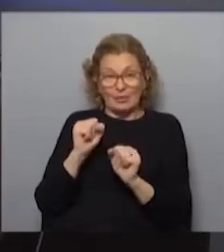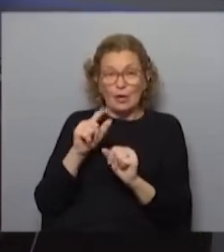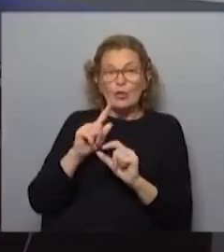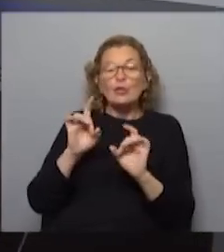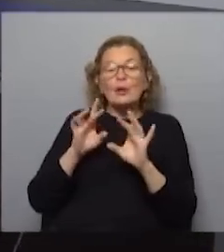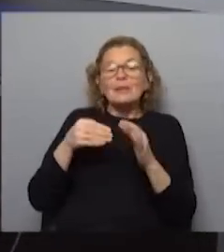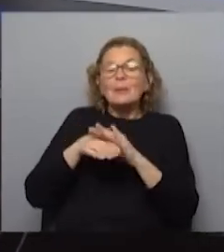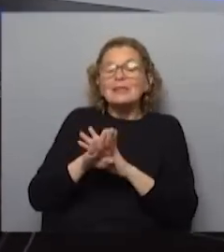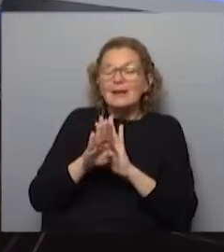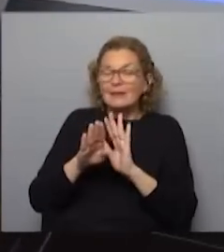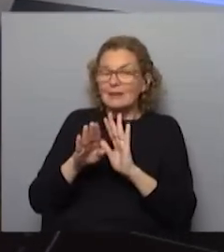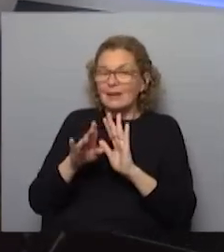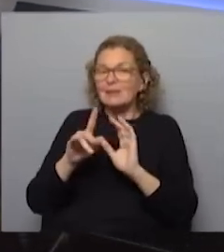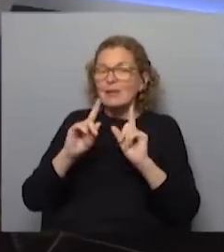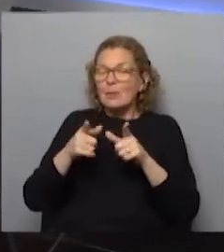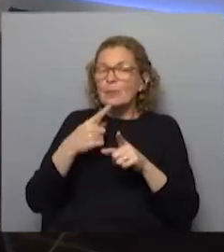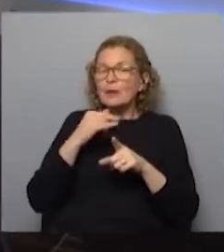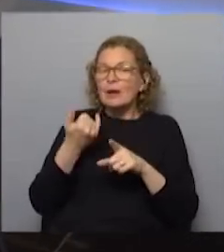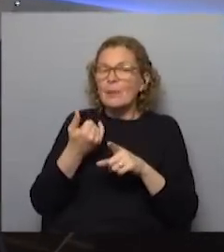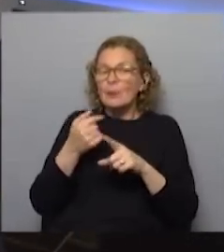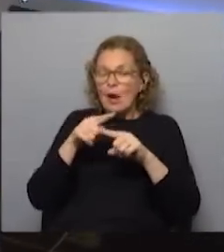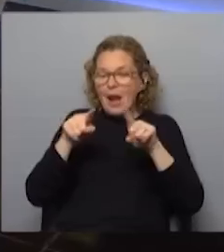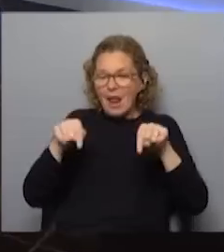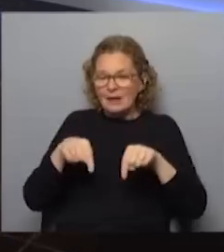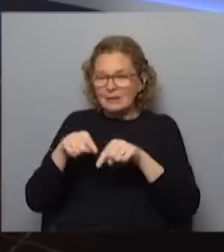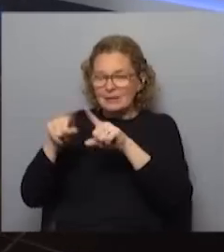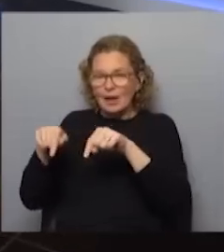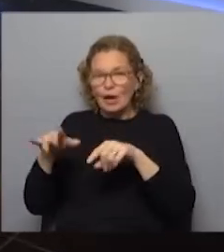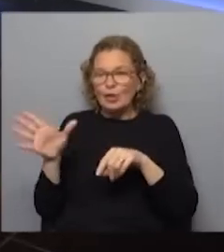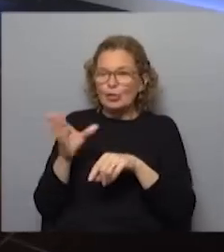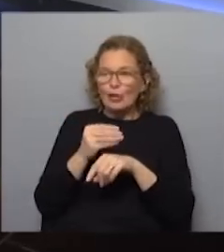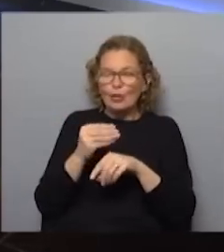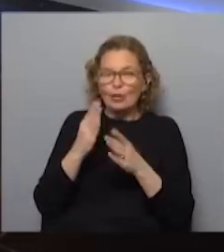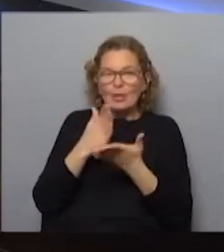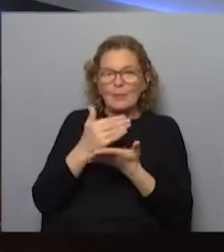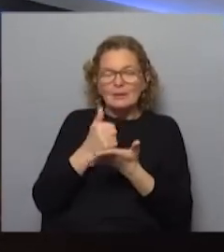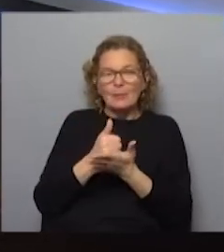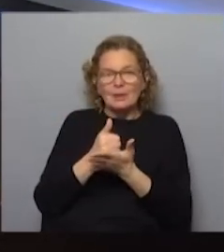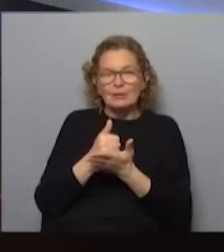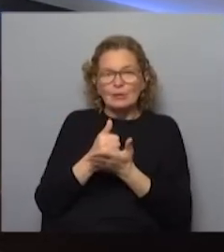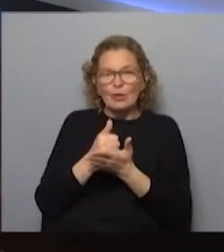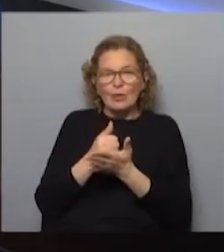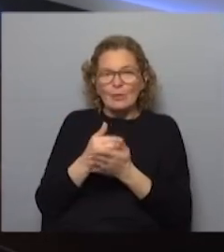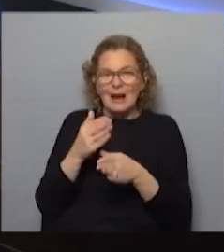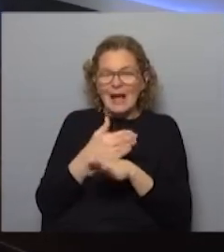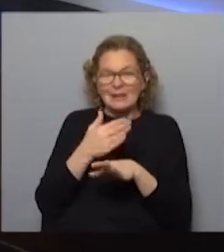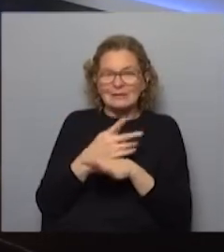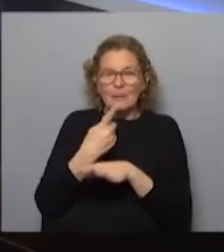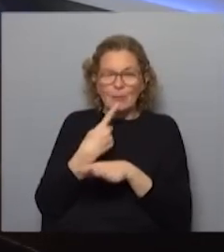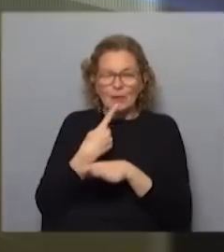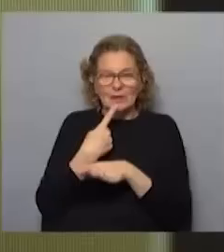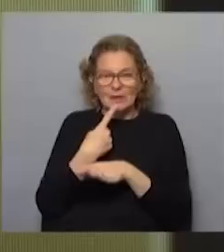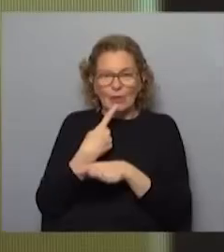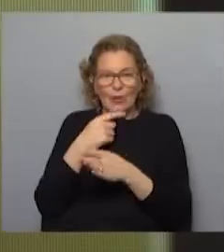solo para infiltrar sino para utilizar por ejemplo las listas en todos los departamentos Sí para engrosar los antecedentes políticos